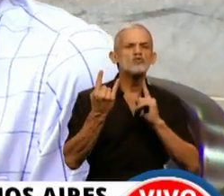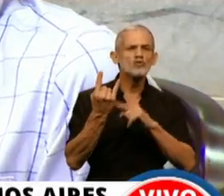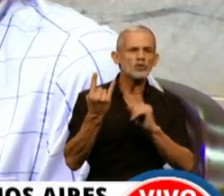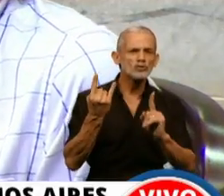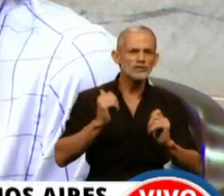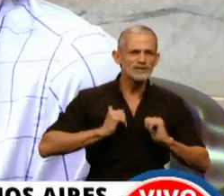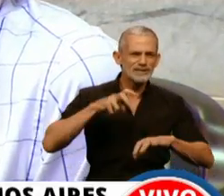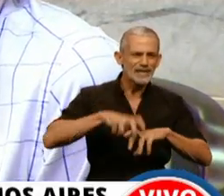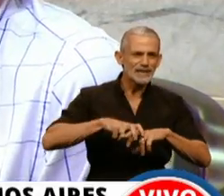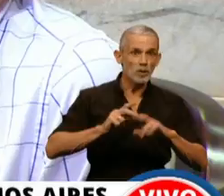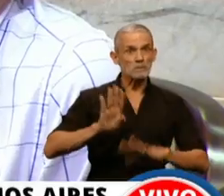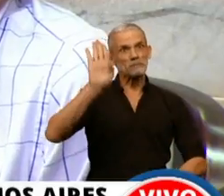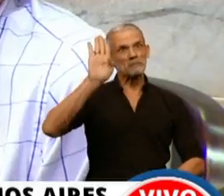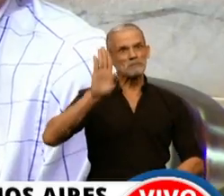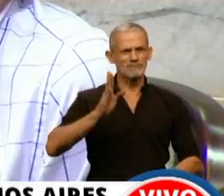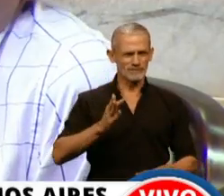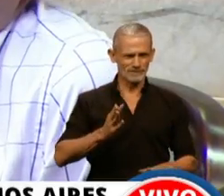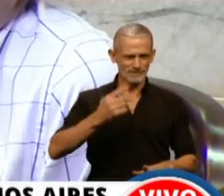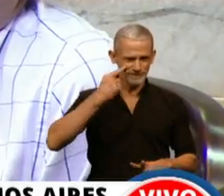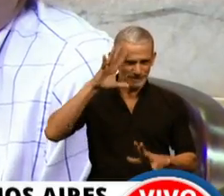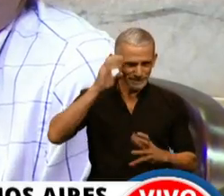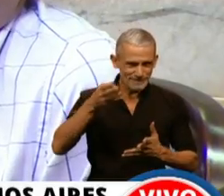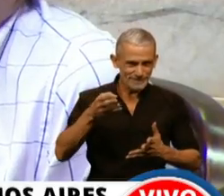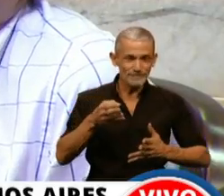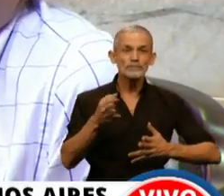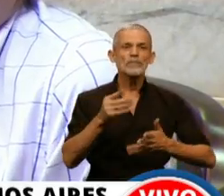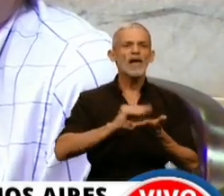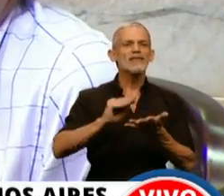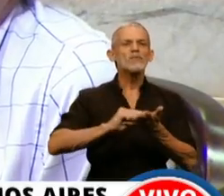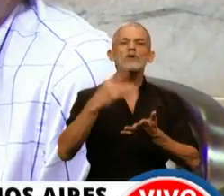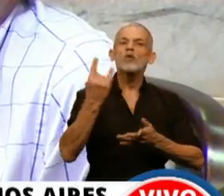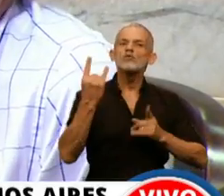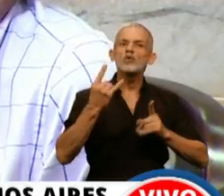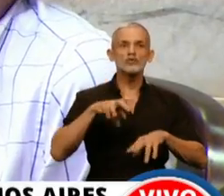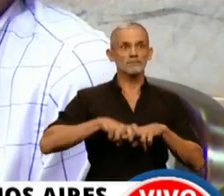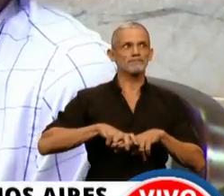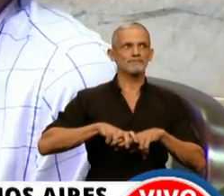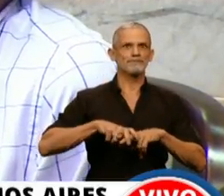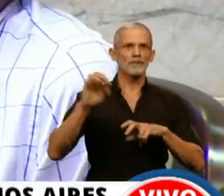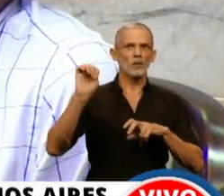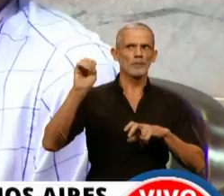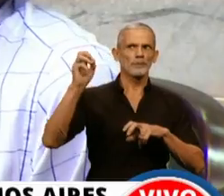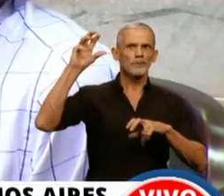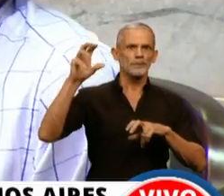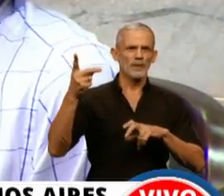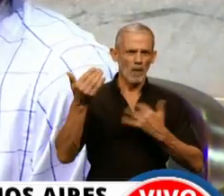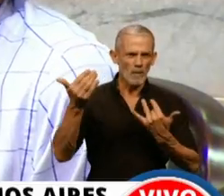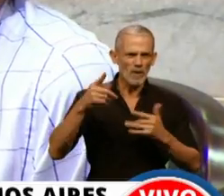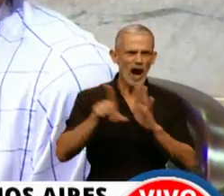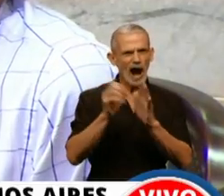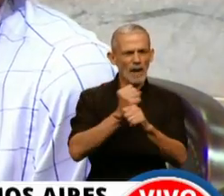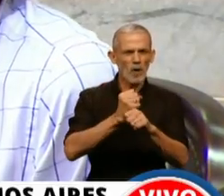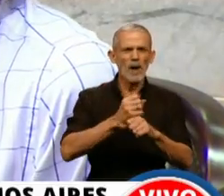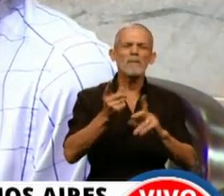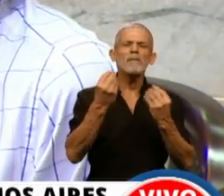que dieron el quórum fíjese diputados truchos que dieron el quórum para reventar gas